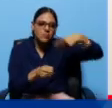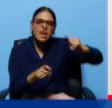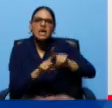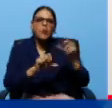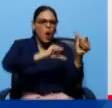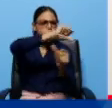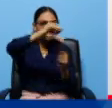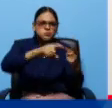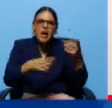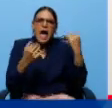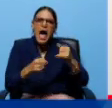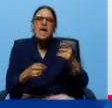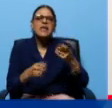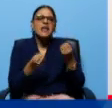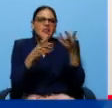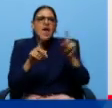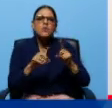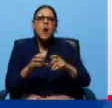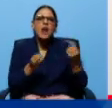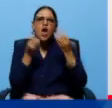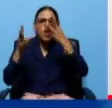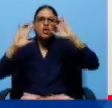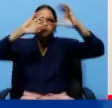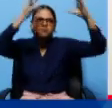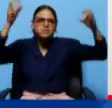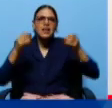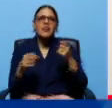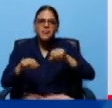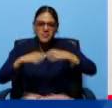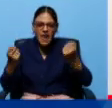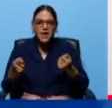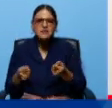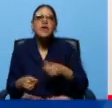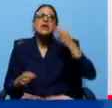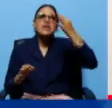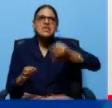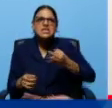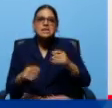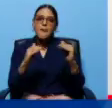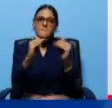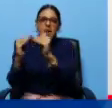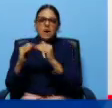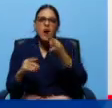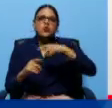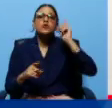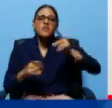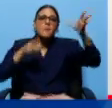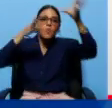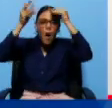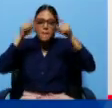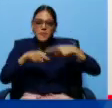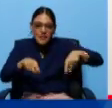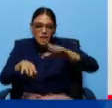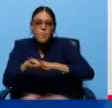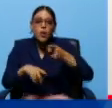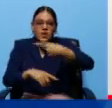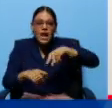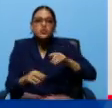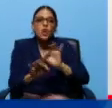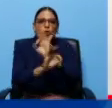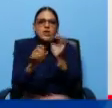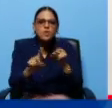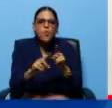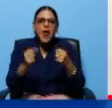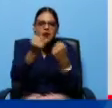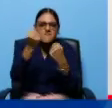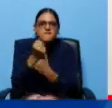hidrocarburos, que genera demasiada contaminación. Y siempre, siempre igual tiene que aprender esto, porque esto es el inicio.